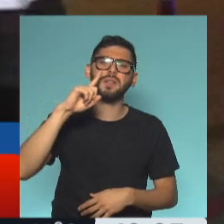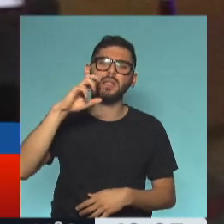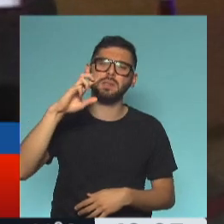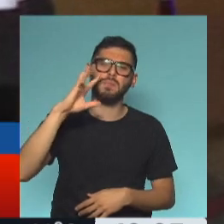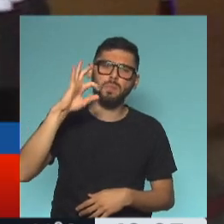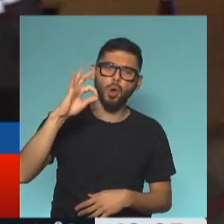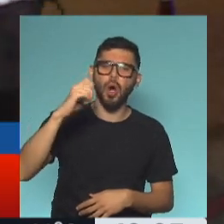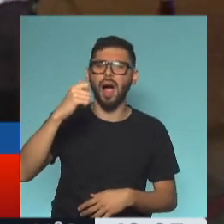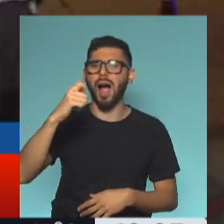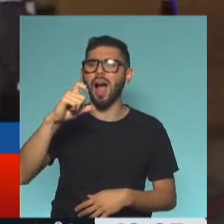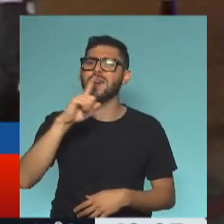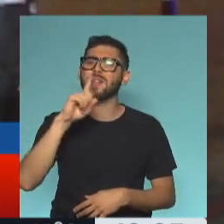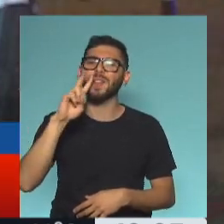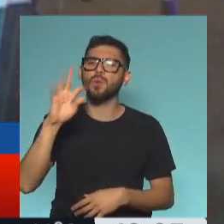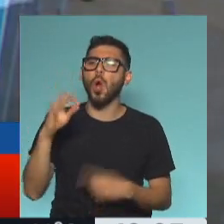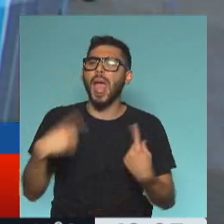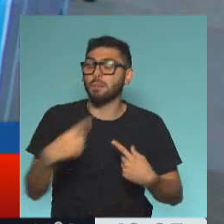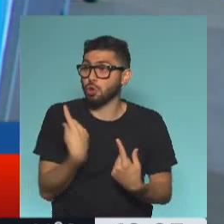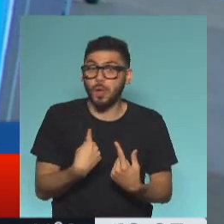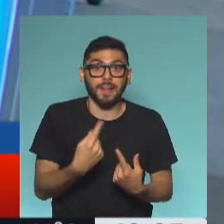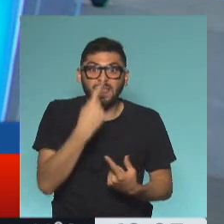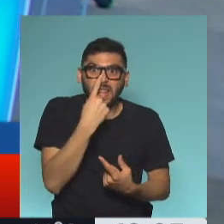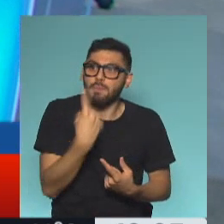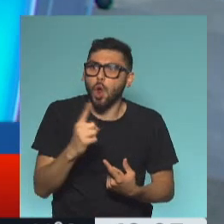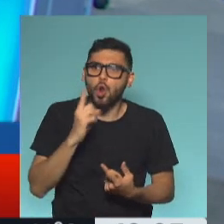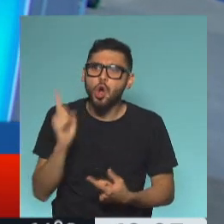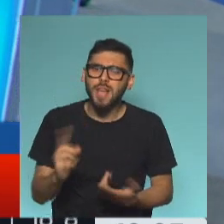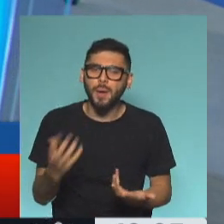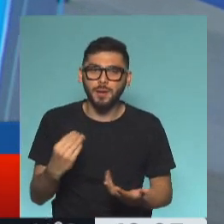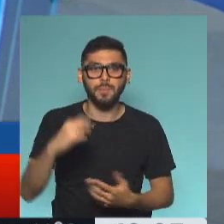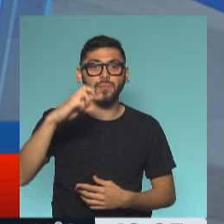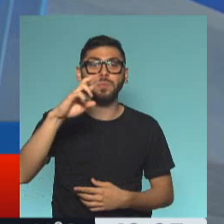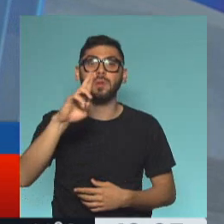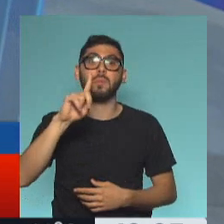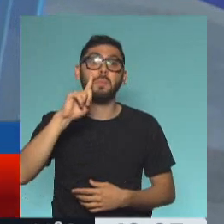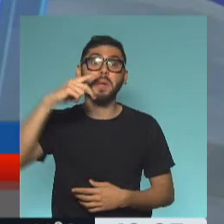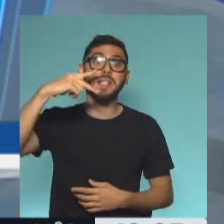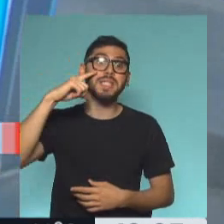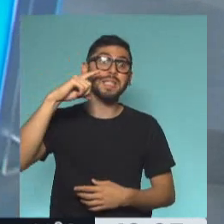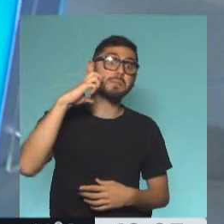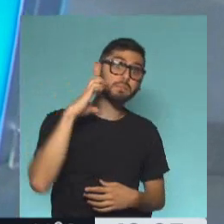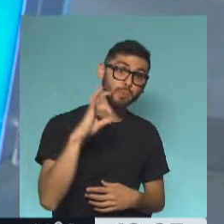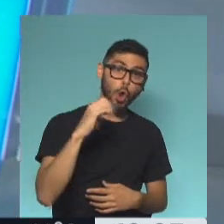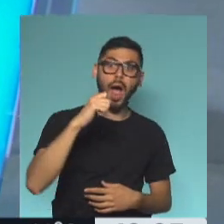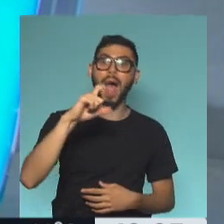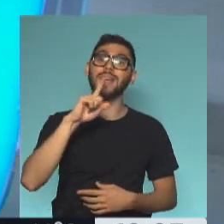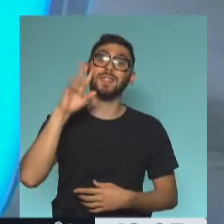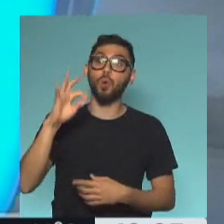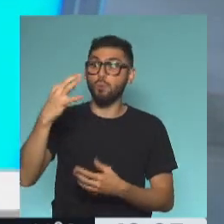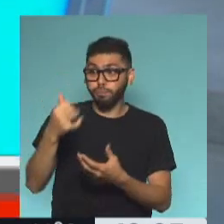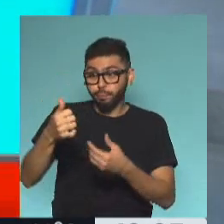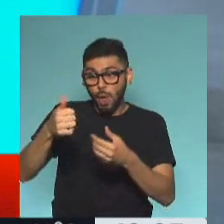la materia, pero que no somos ilustrados ni mucho menos. El principio activo es la vacuna. La vacuna, el procedimiento para hacer la vacuna.